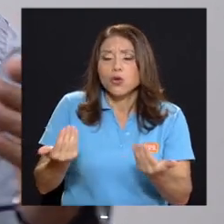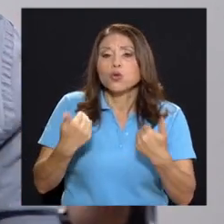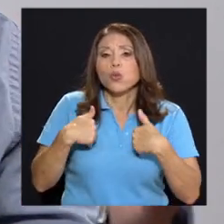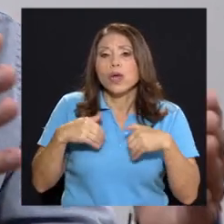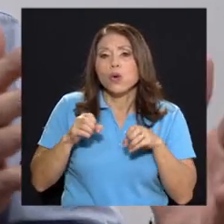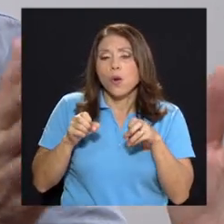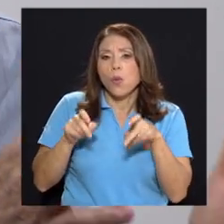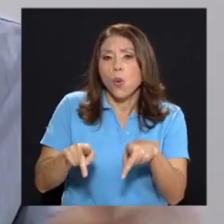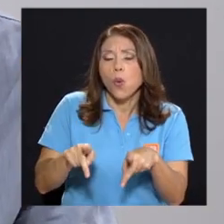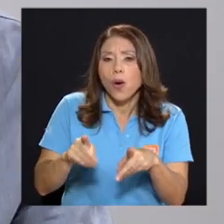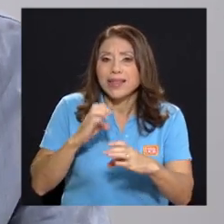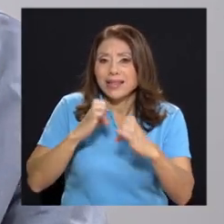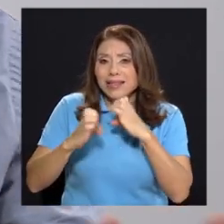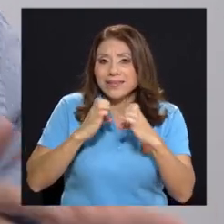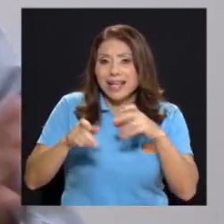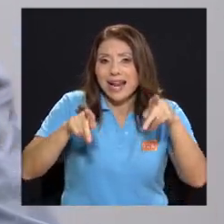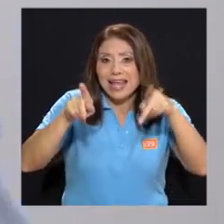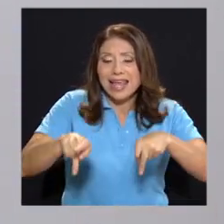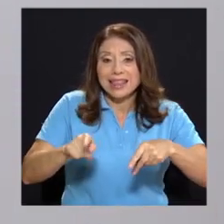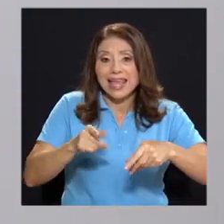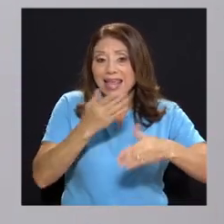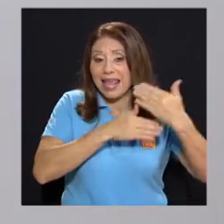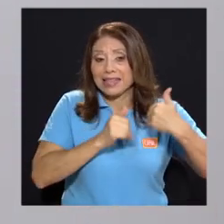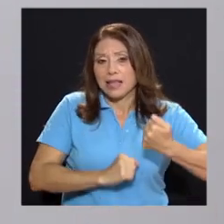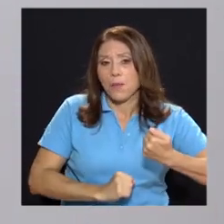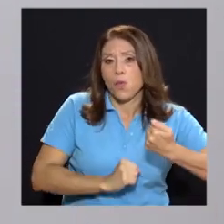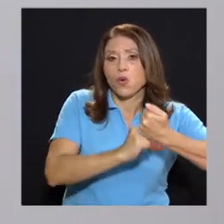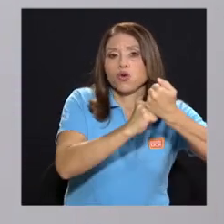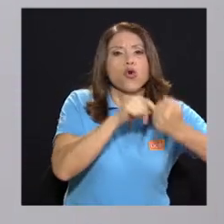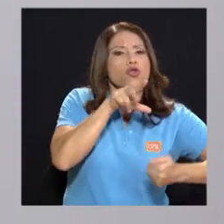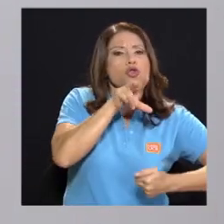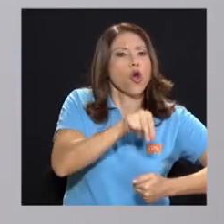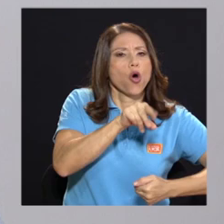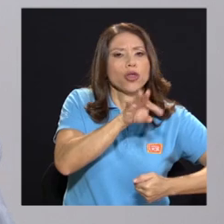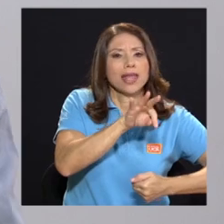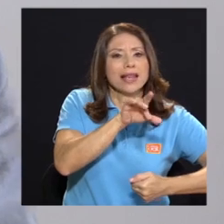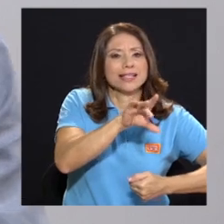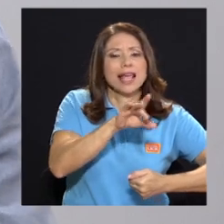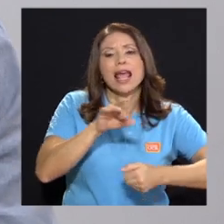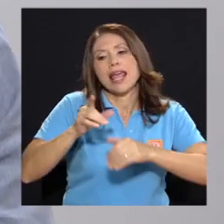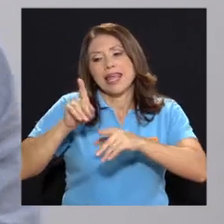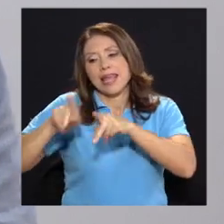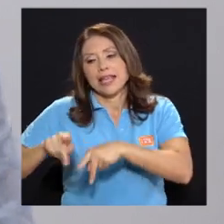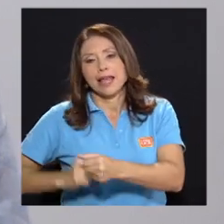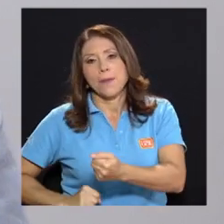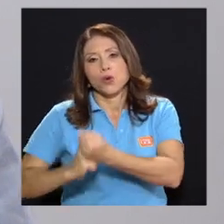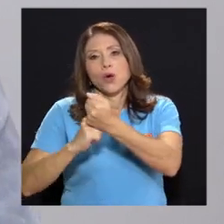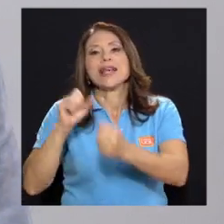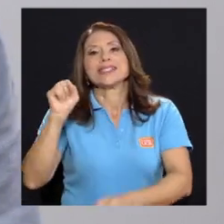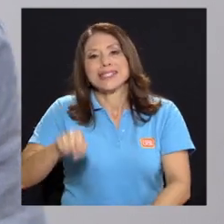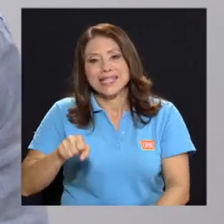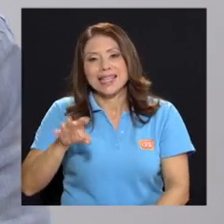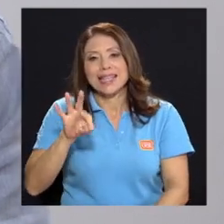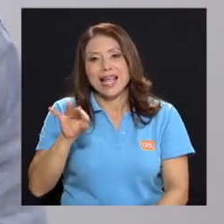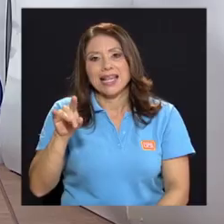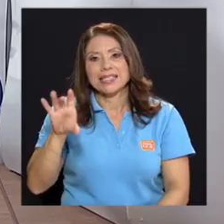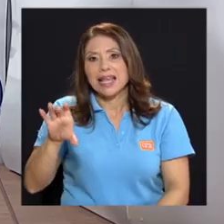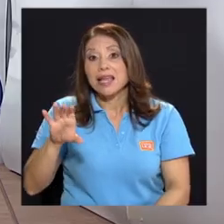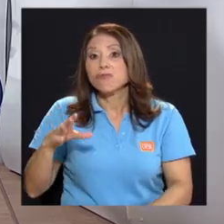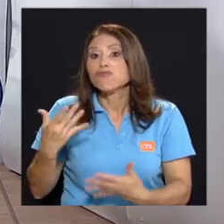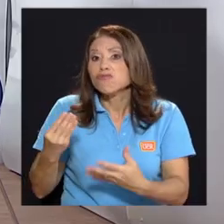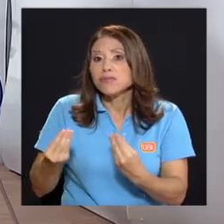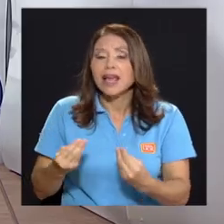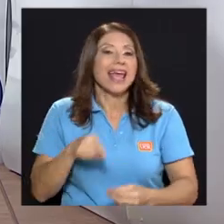entrevistar a gente el no la gente el sips y eso eso nos interesa muchísimo que lo disfrutamos acá si a esto le